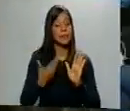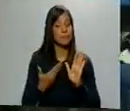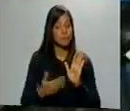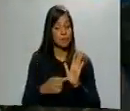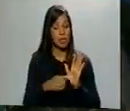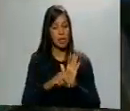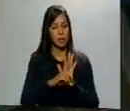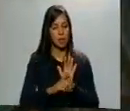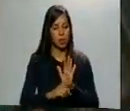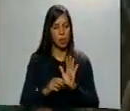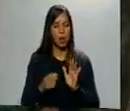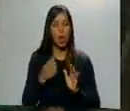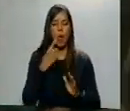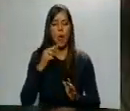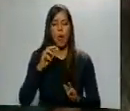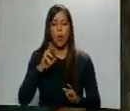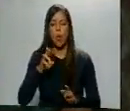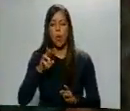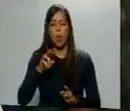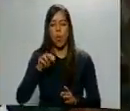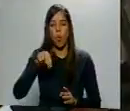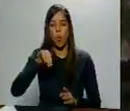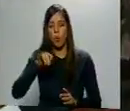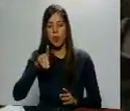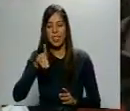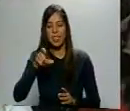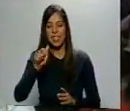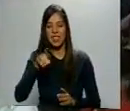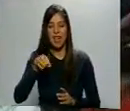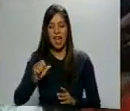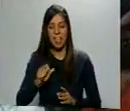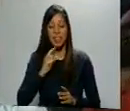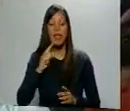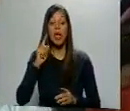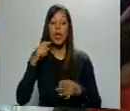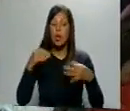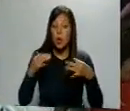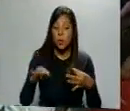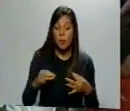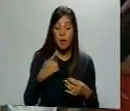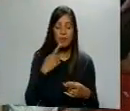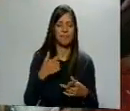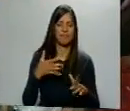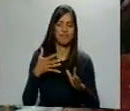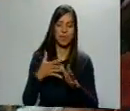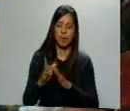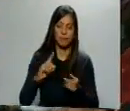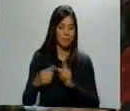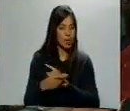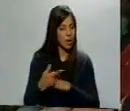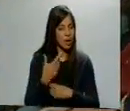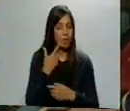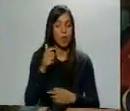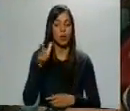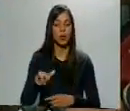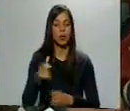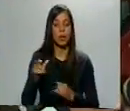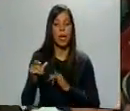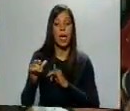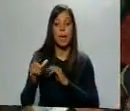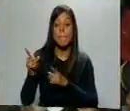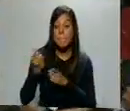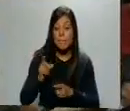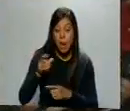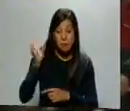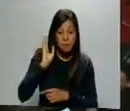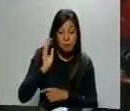unidad tributaria normal, establecida solamente para fines de establecimiento de multas y